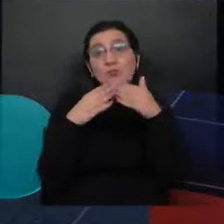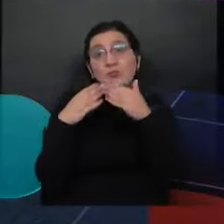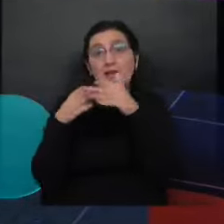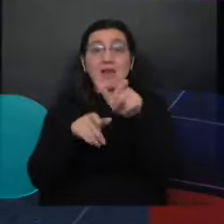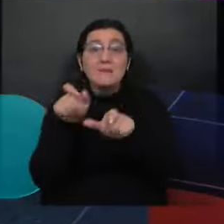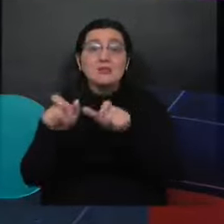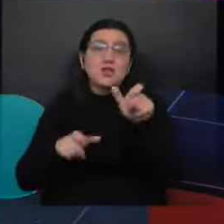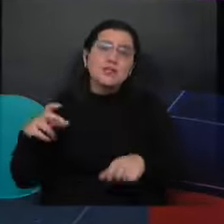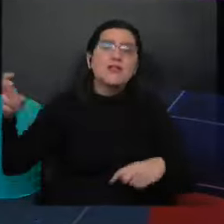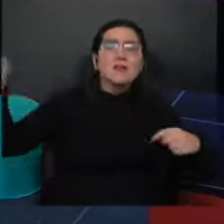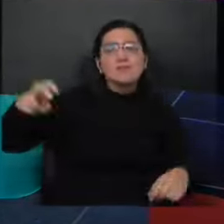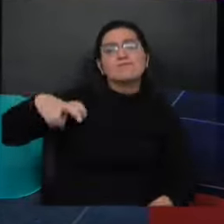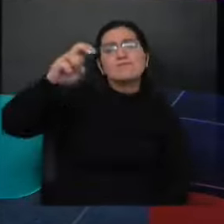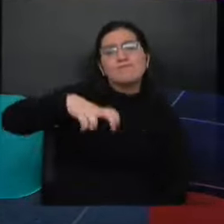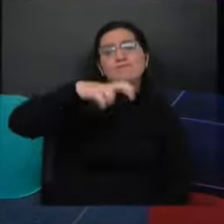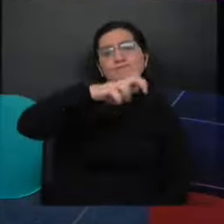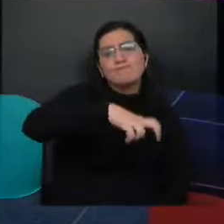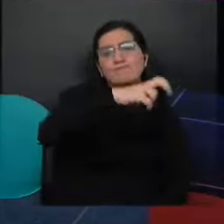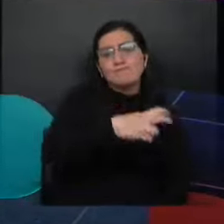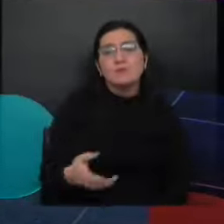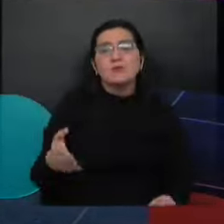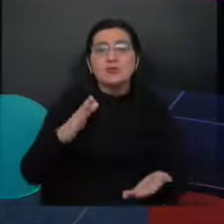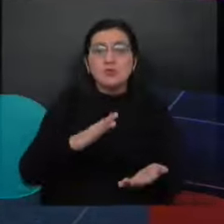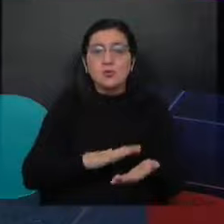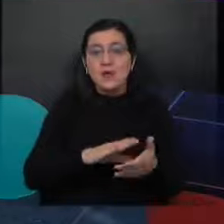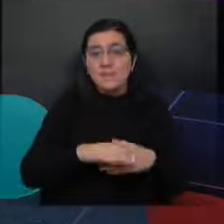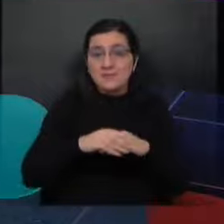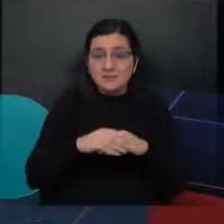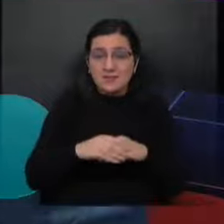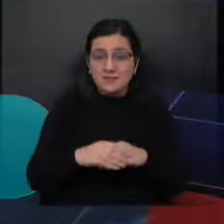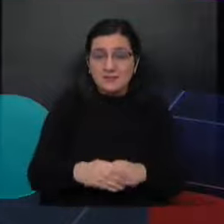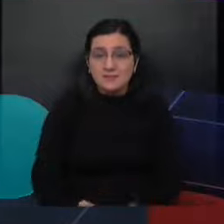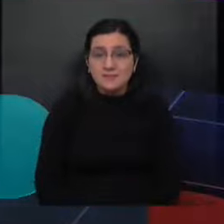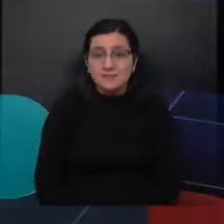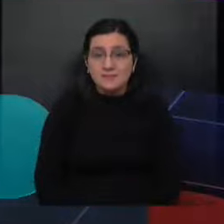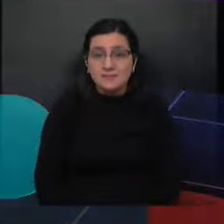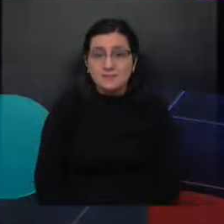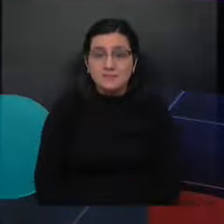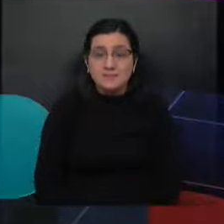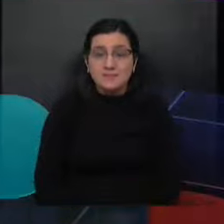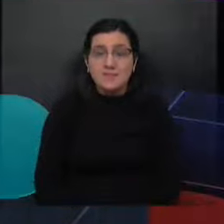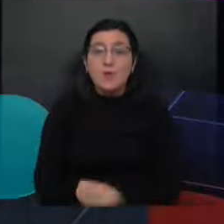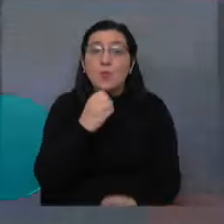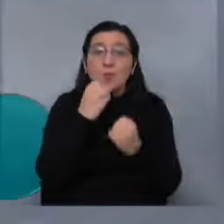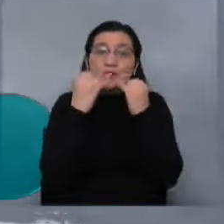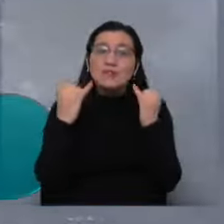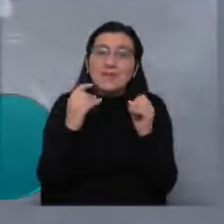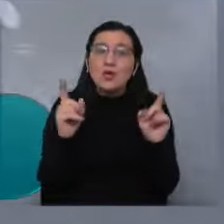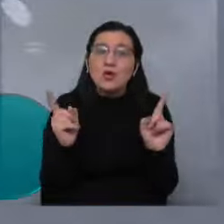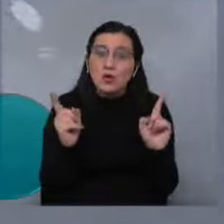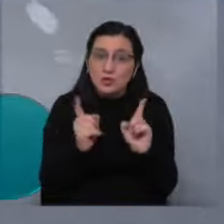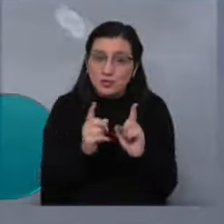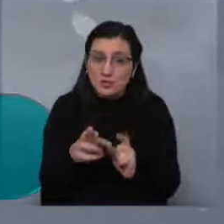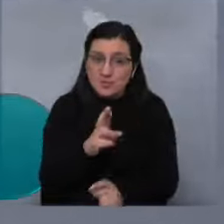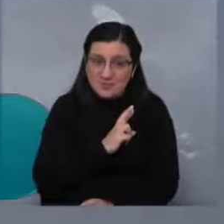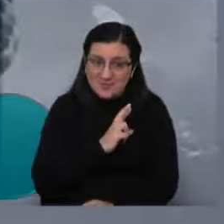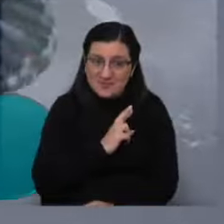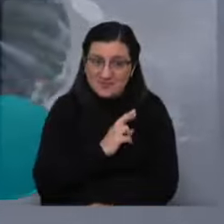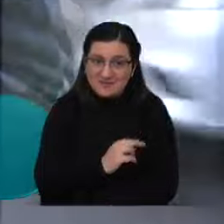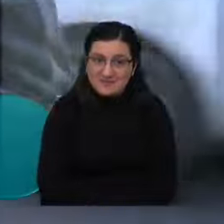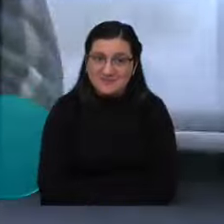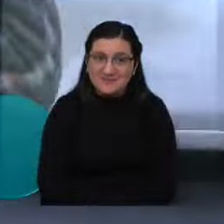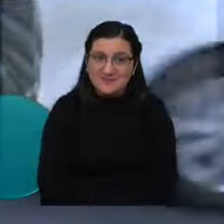quienes caminan realizan sus actividades que piensan acerca de la amistad acá tenemos un chico caballero Buen día cortito